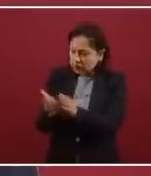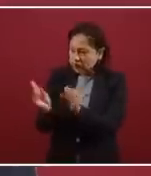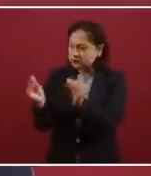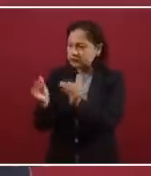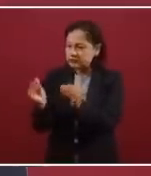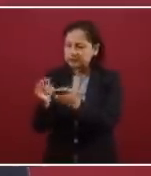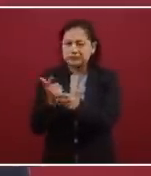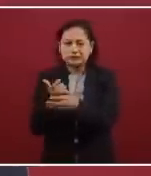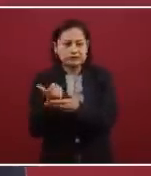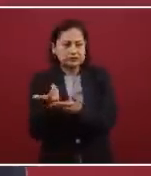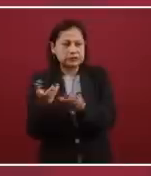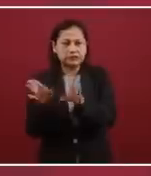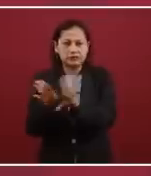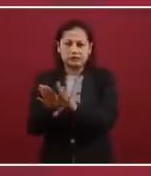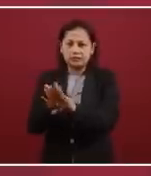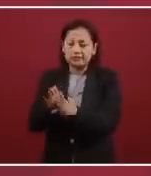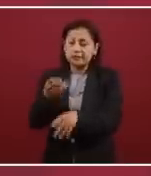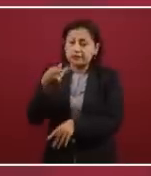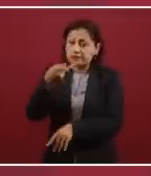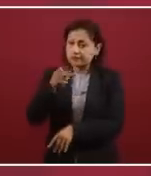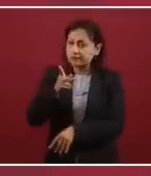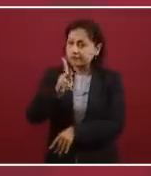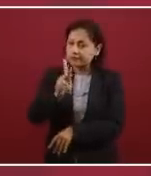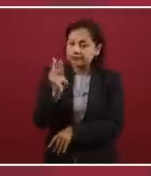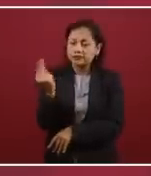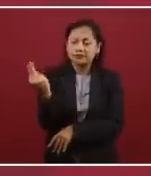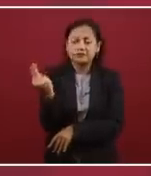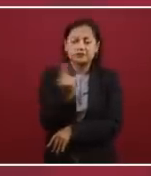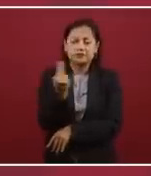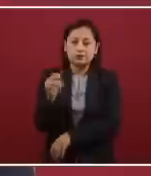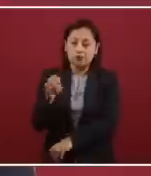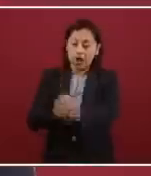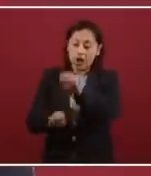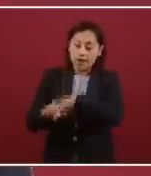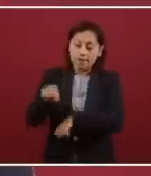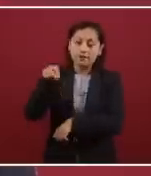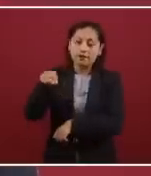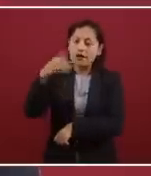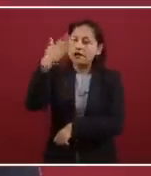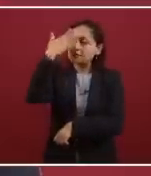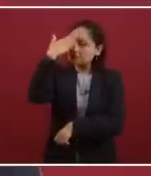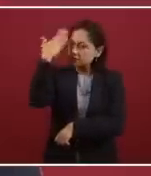que entender de que es un abuso.